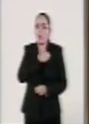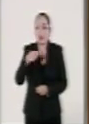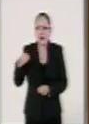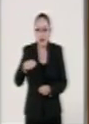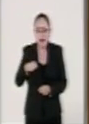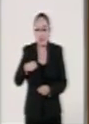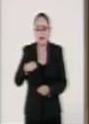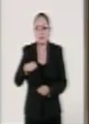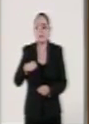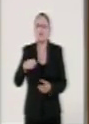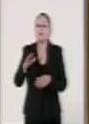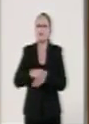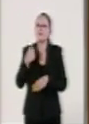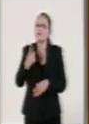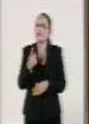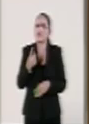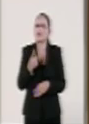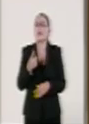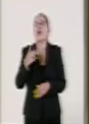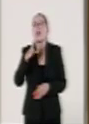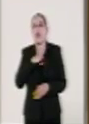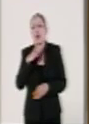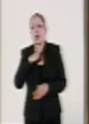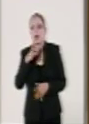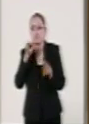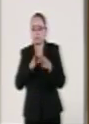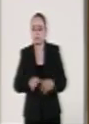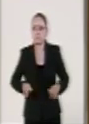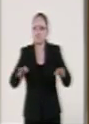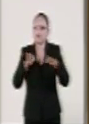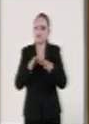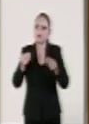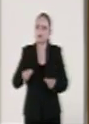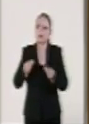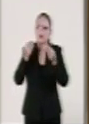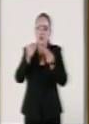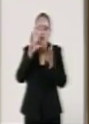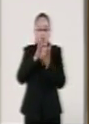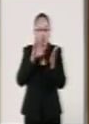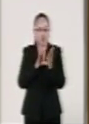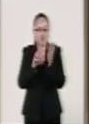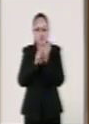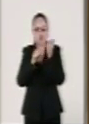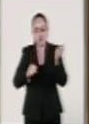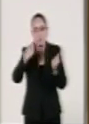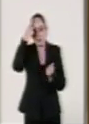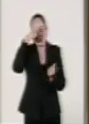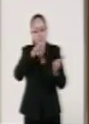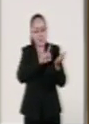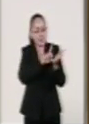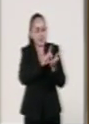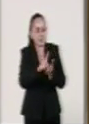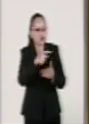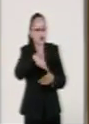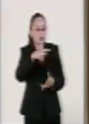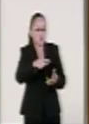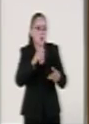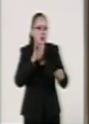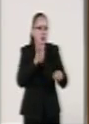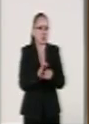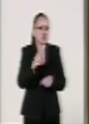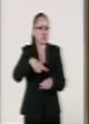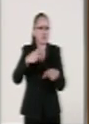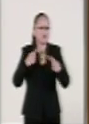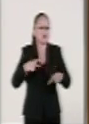ahora cuentan con un poderoso bloque constitucional de derechos para la protección de las víctimas,